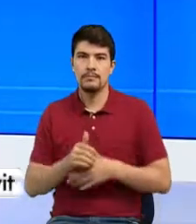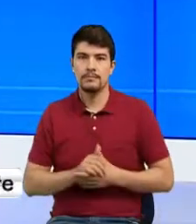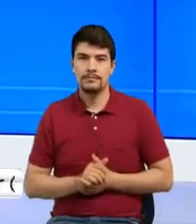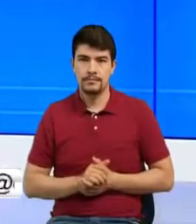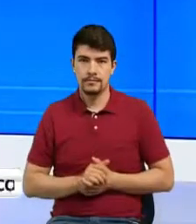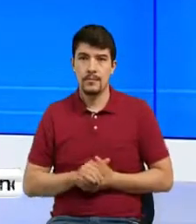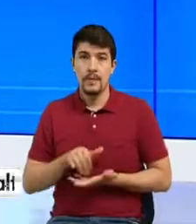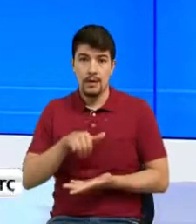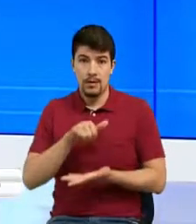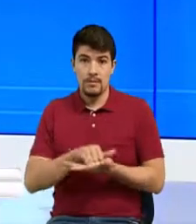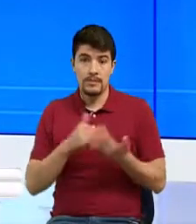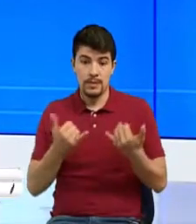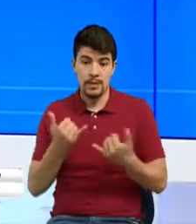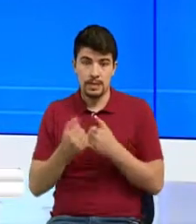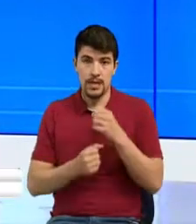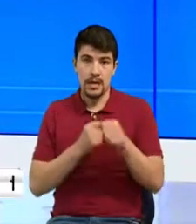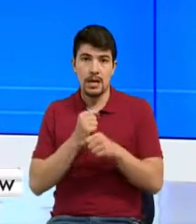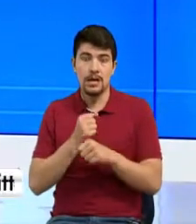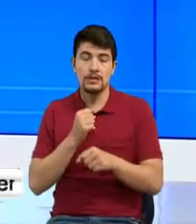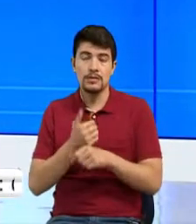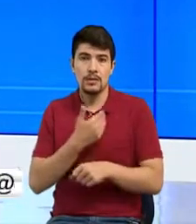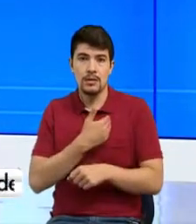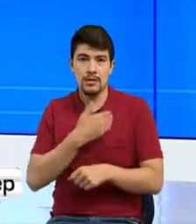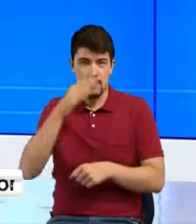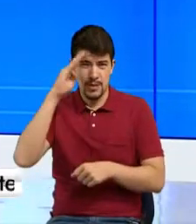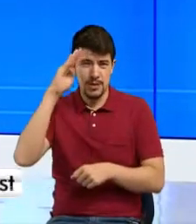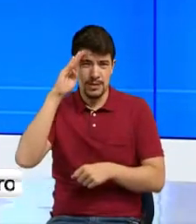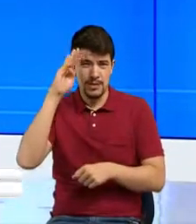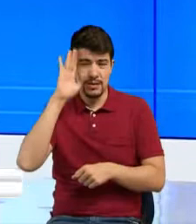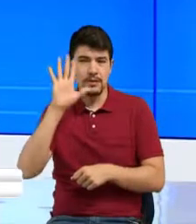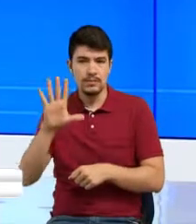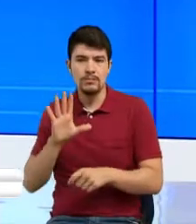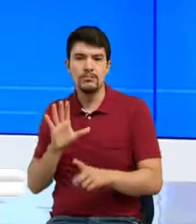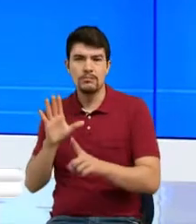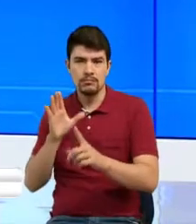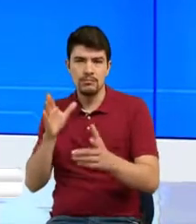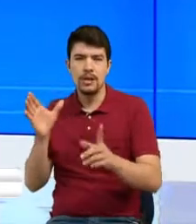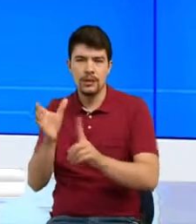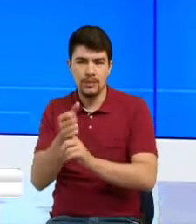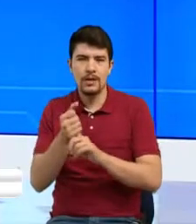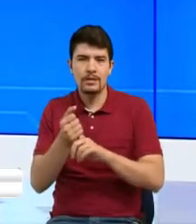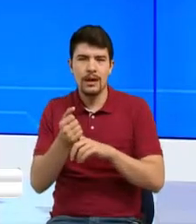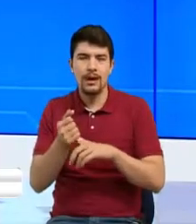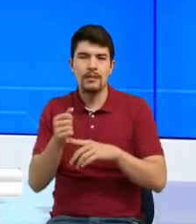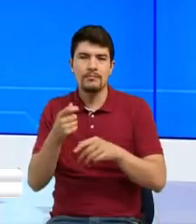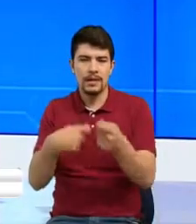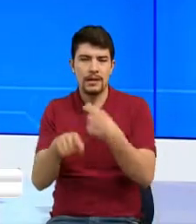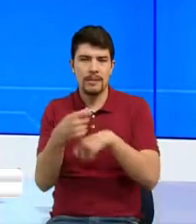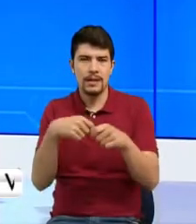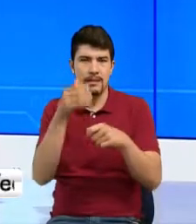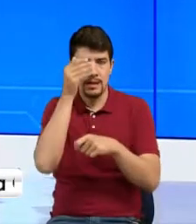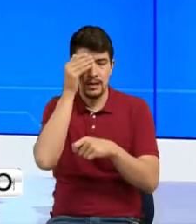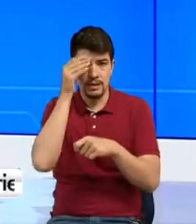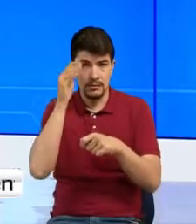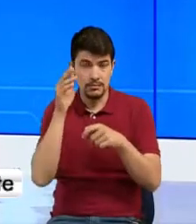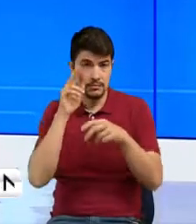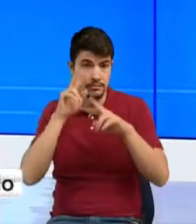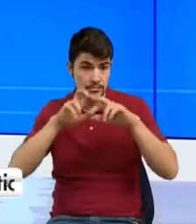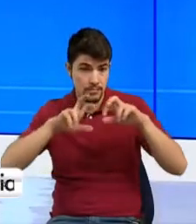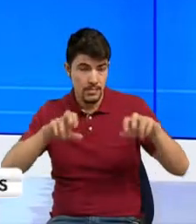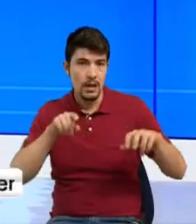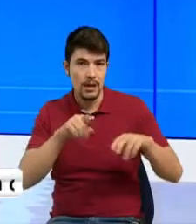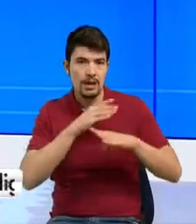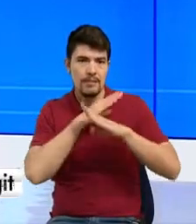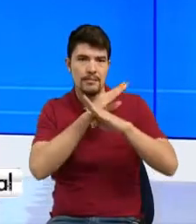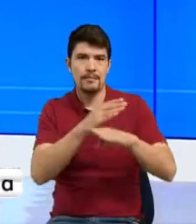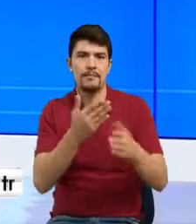Entre tanto, durante el presente año, la Policía Fiscal y Aduanera ha logrado varios golpes al contrabando en carreteras del departamento. Los operativos han impedido el